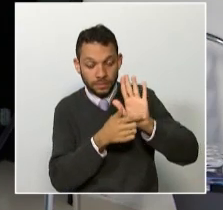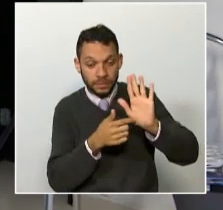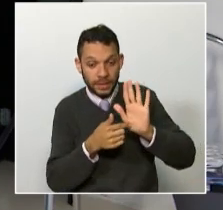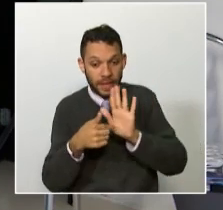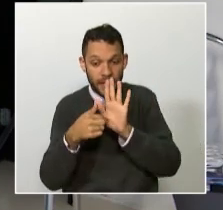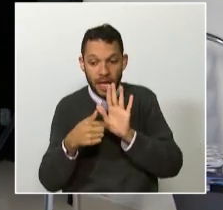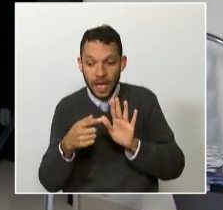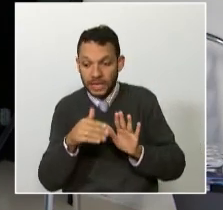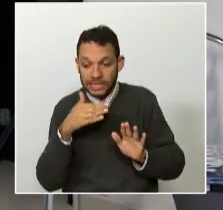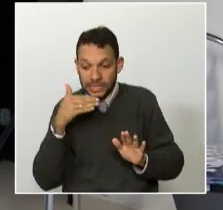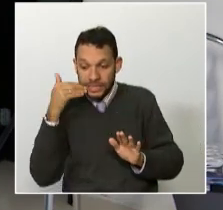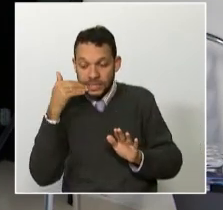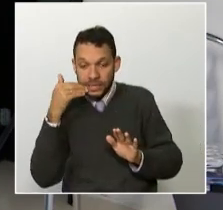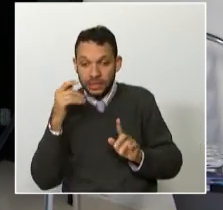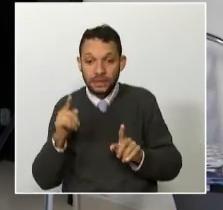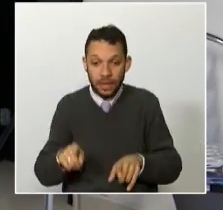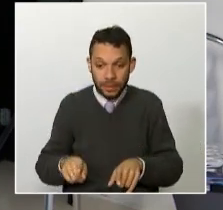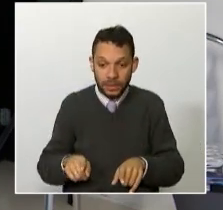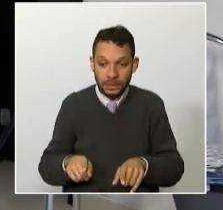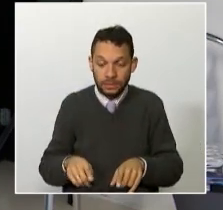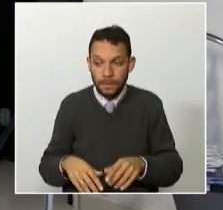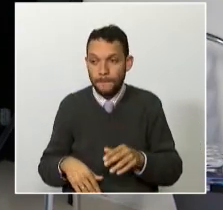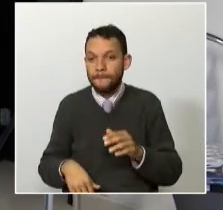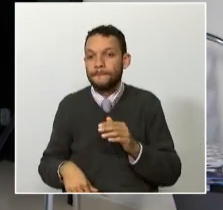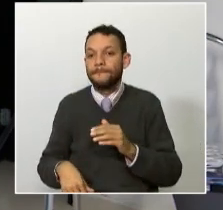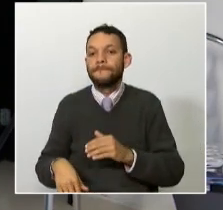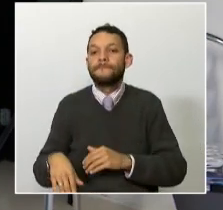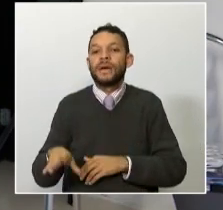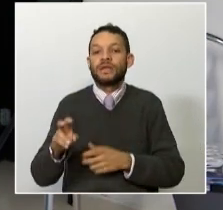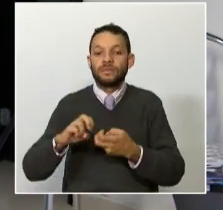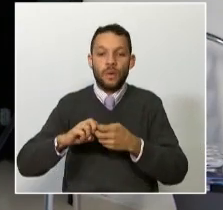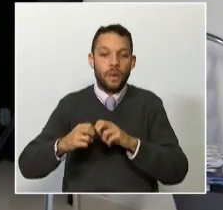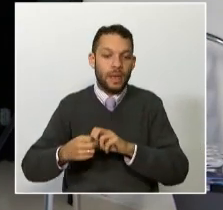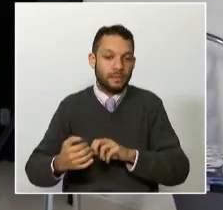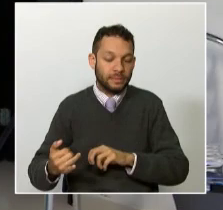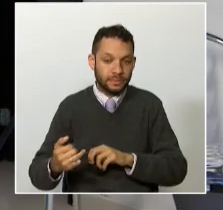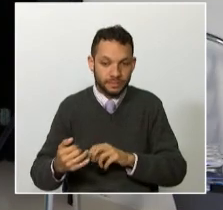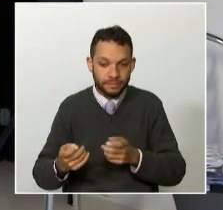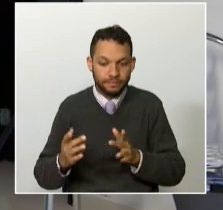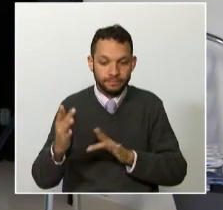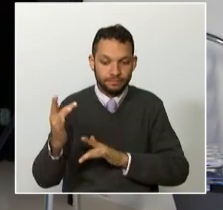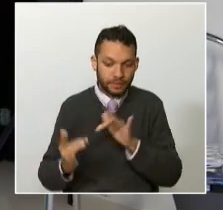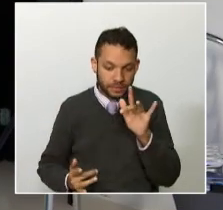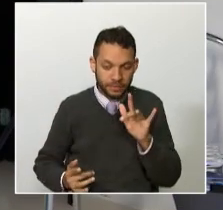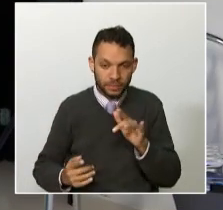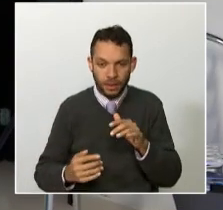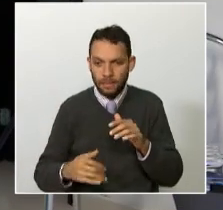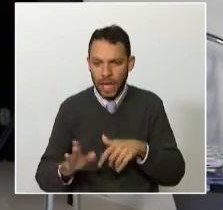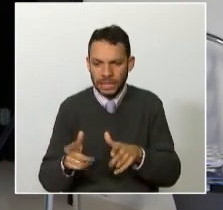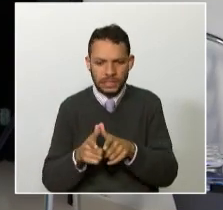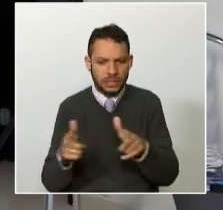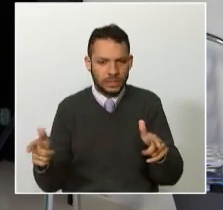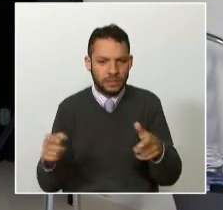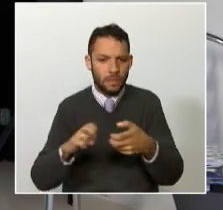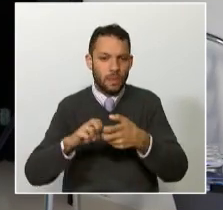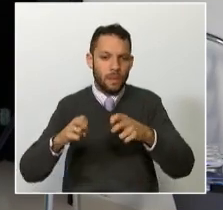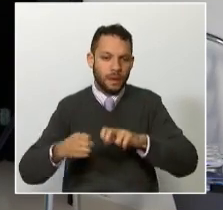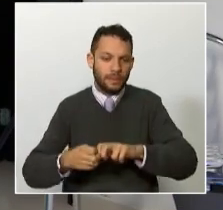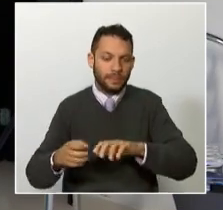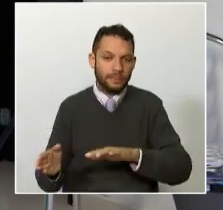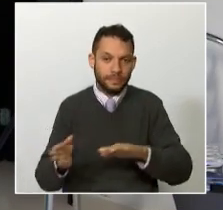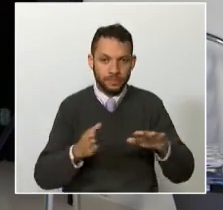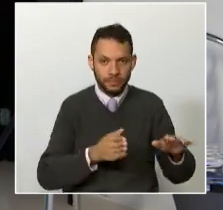ríe, pero es que de ahí para arriba es donde está el cuento, porque inclusive es más grande. Si yo